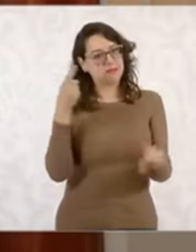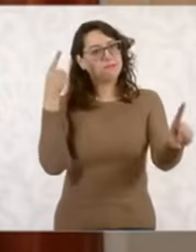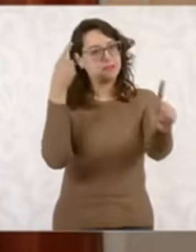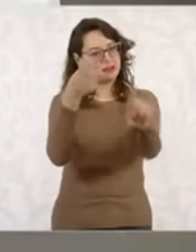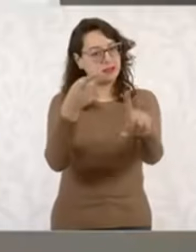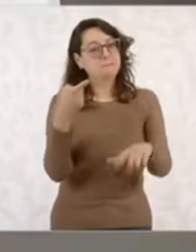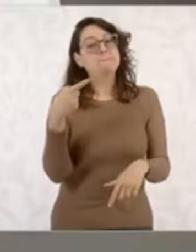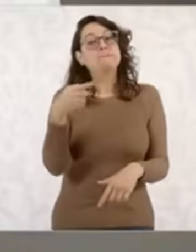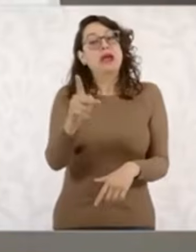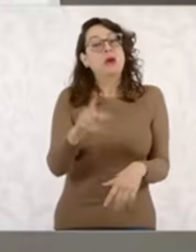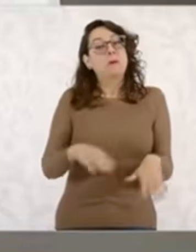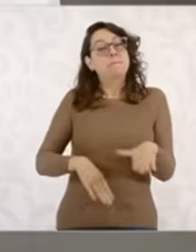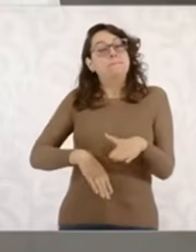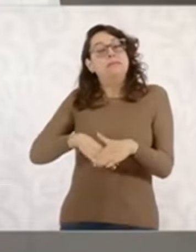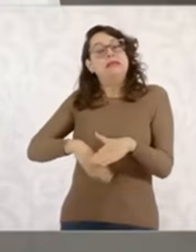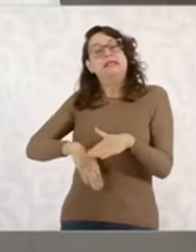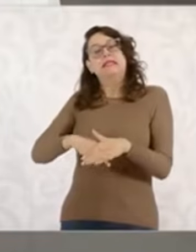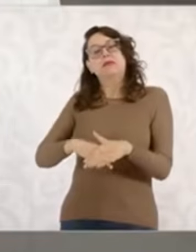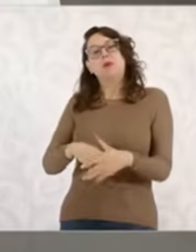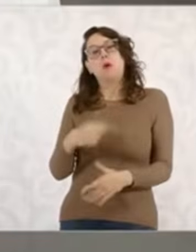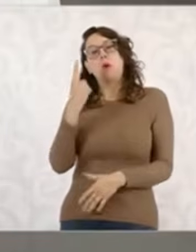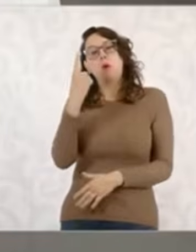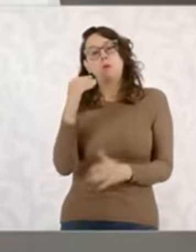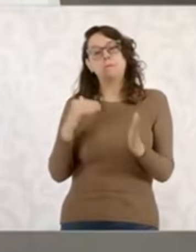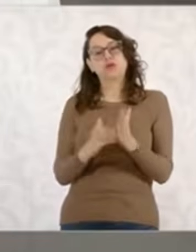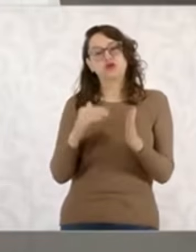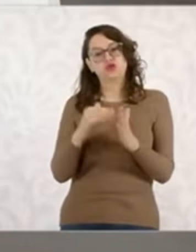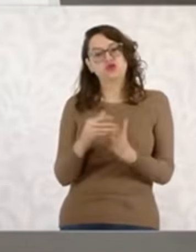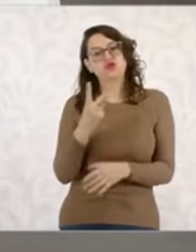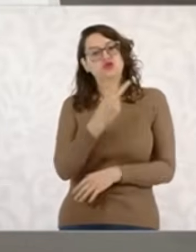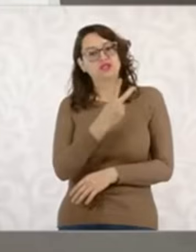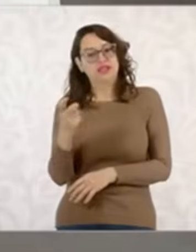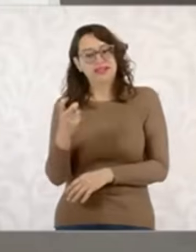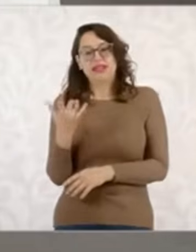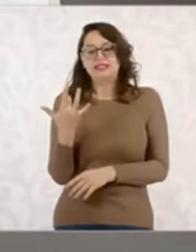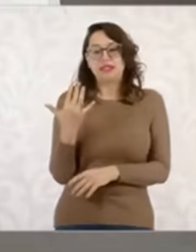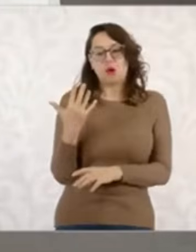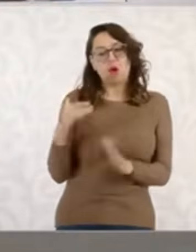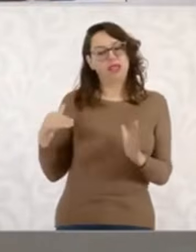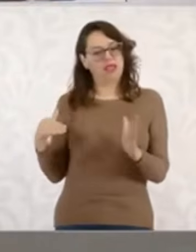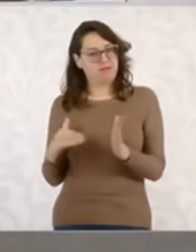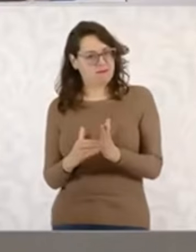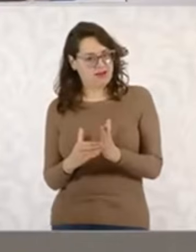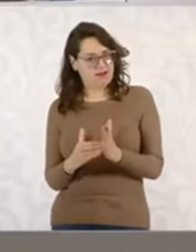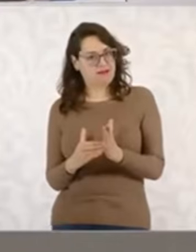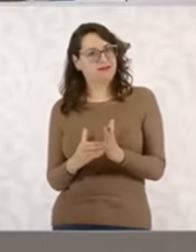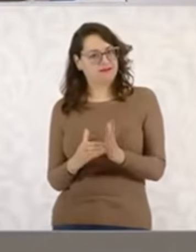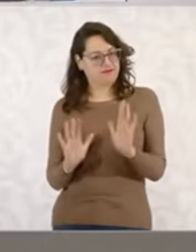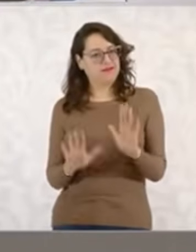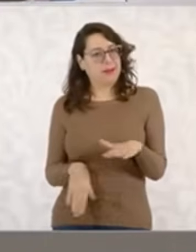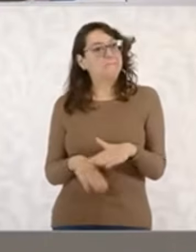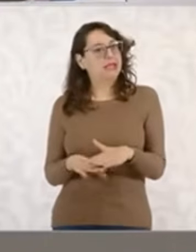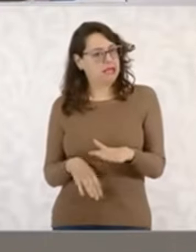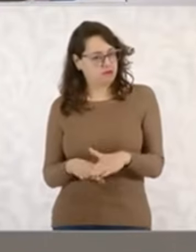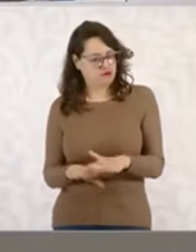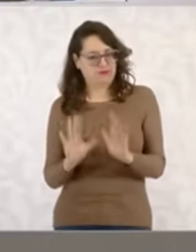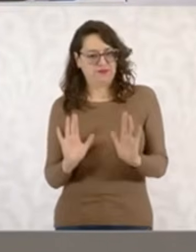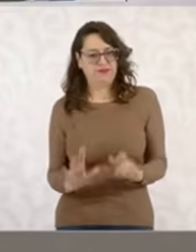1.800.000 sería la conclusión de 1.250.000. ¿Cómo se distribuye esa